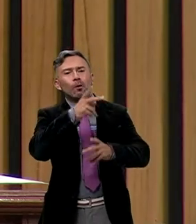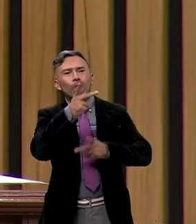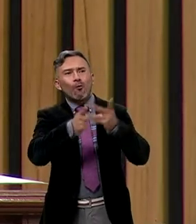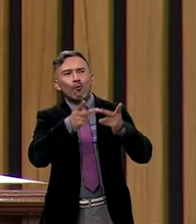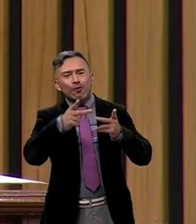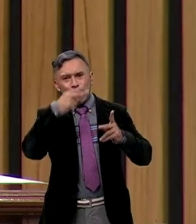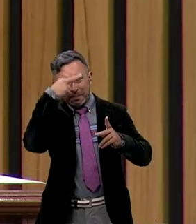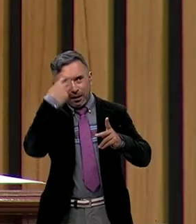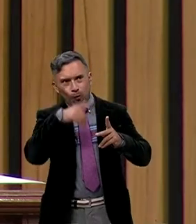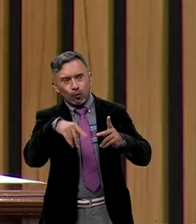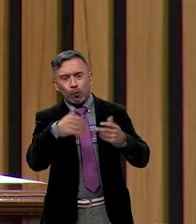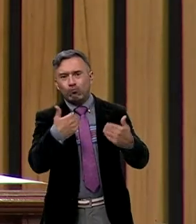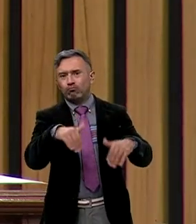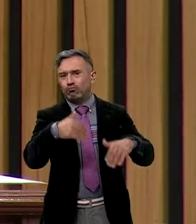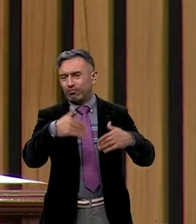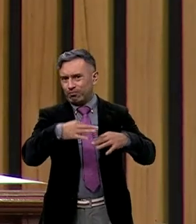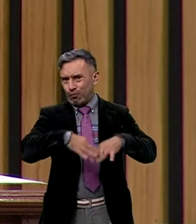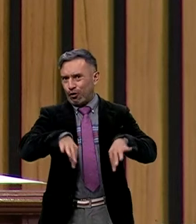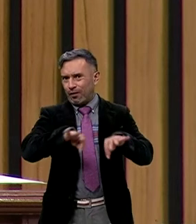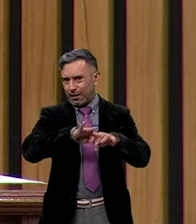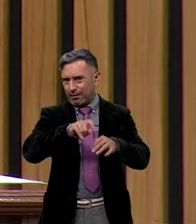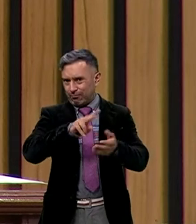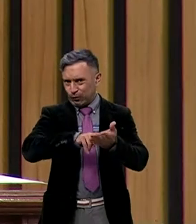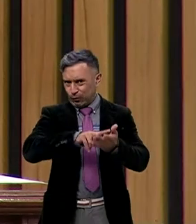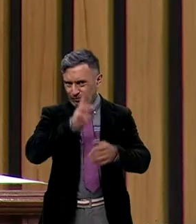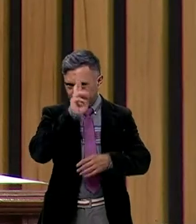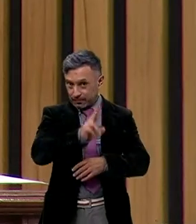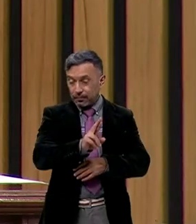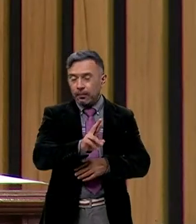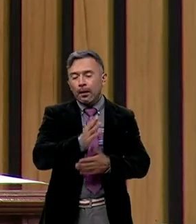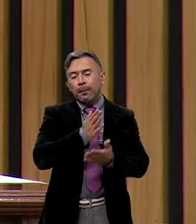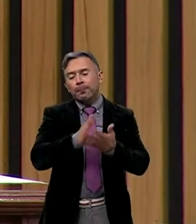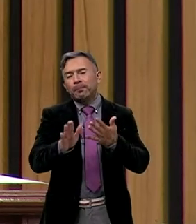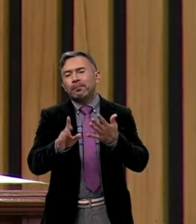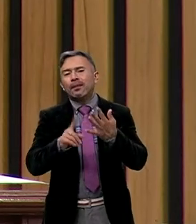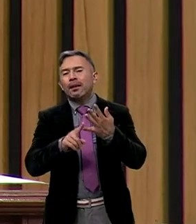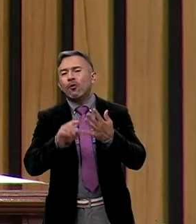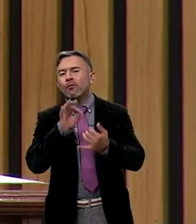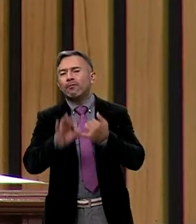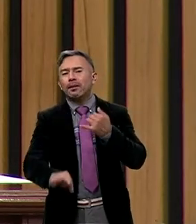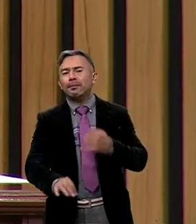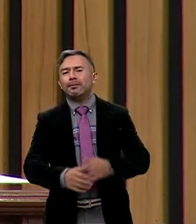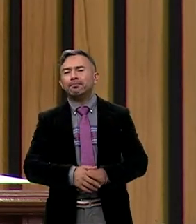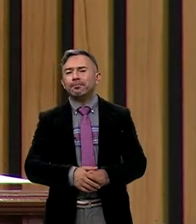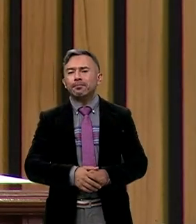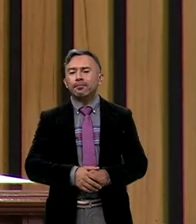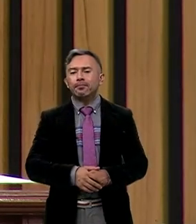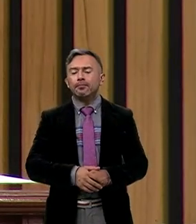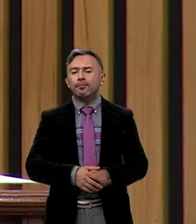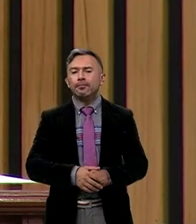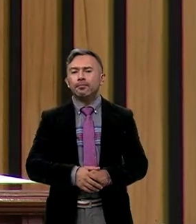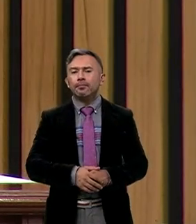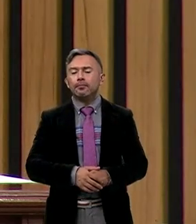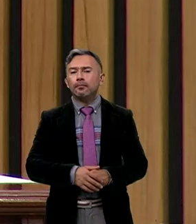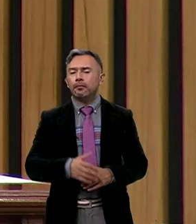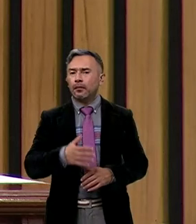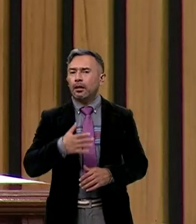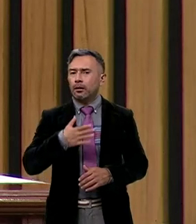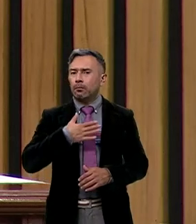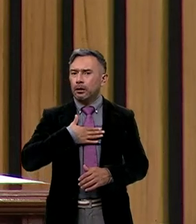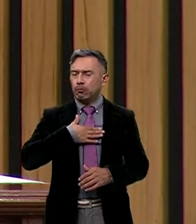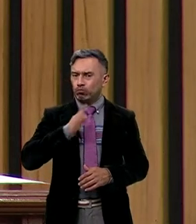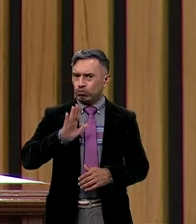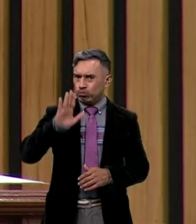nuestro país y finalmente por supuesto quiero hacer público mi interés